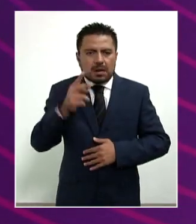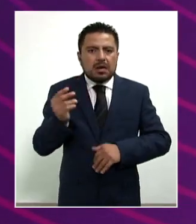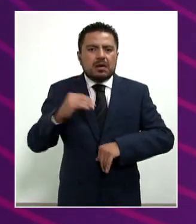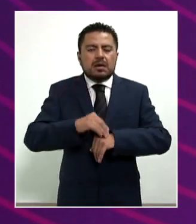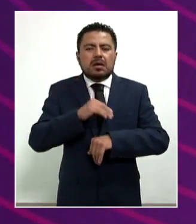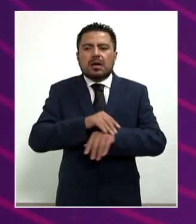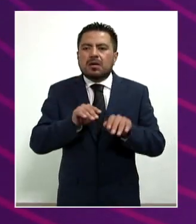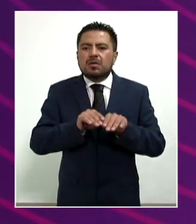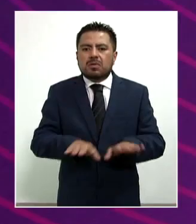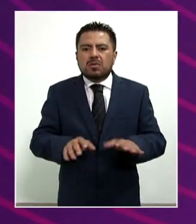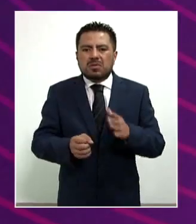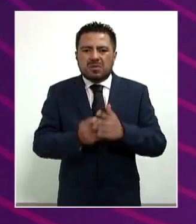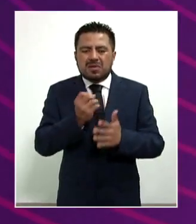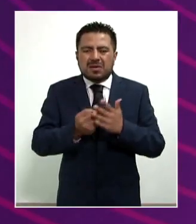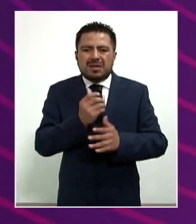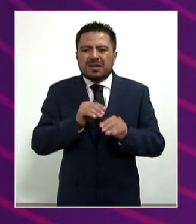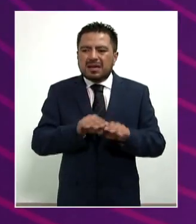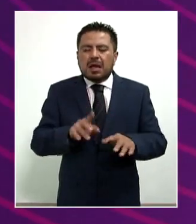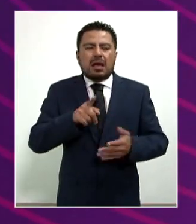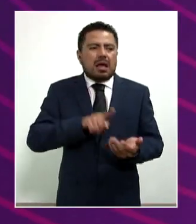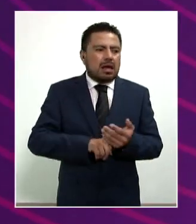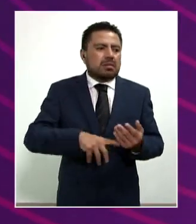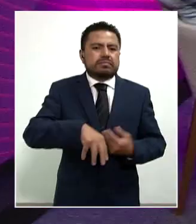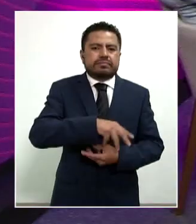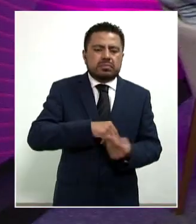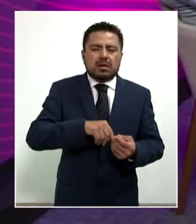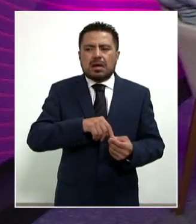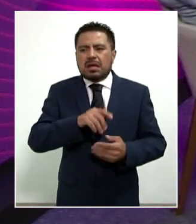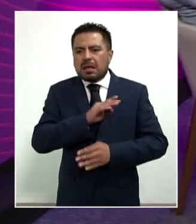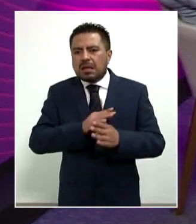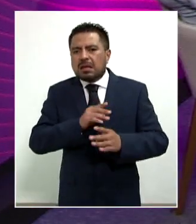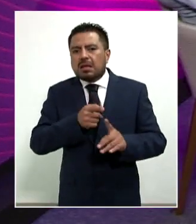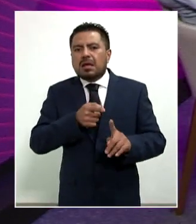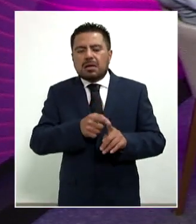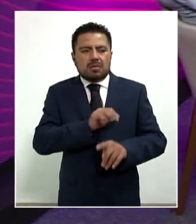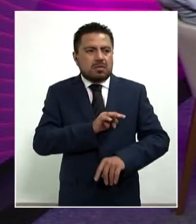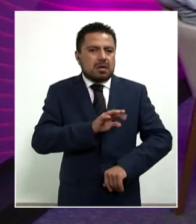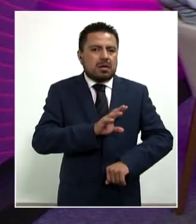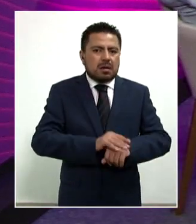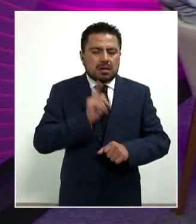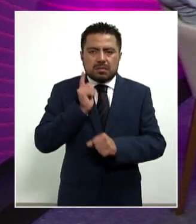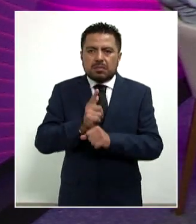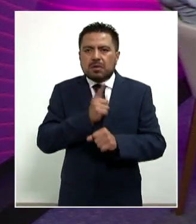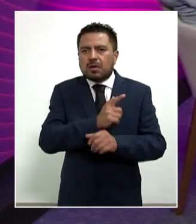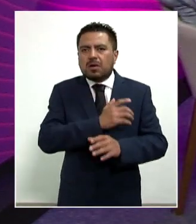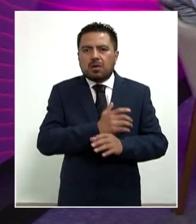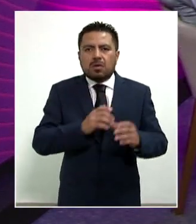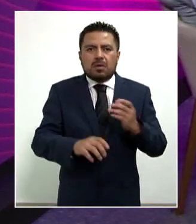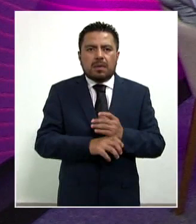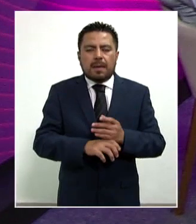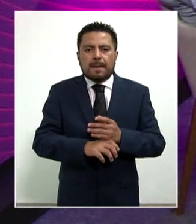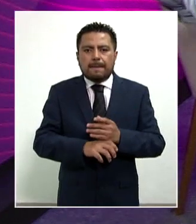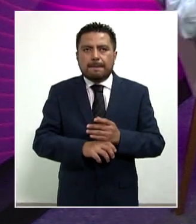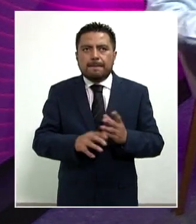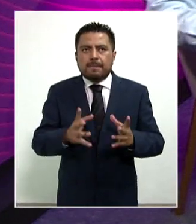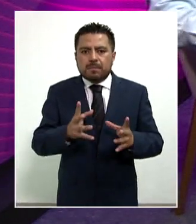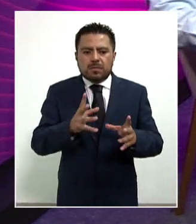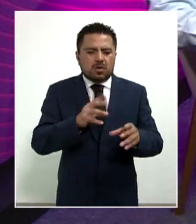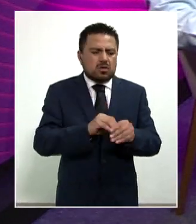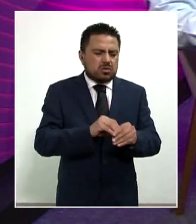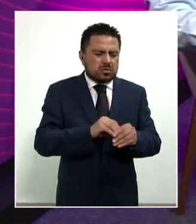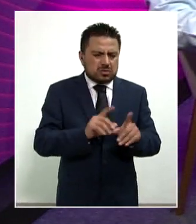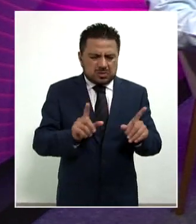se lo anunció el multidimensional, no solo el ingreso, sino 6 carencias, entonces te permite ver cosas. Y la conclusión es